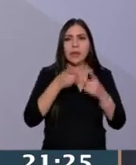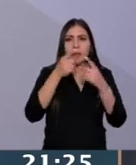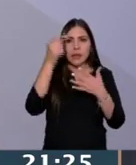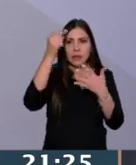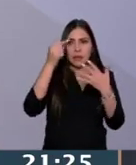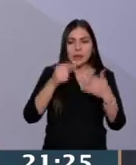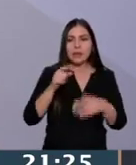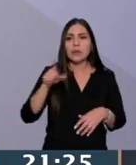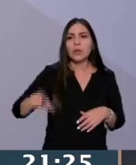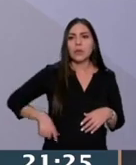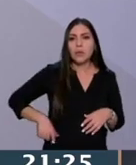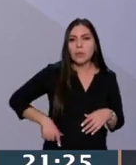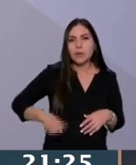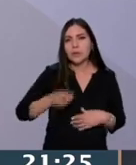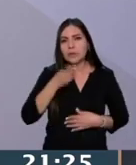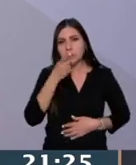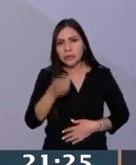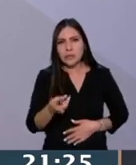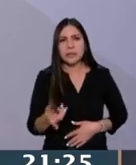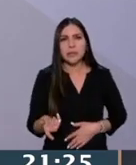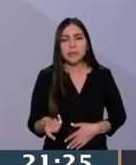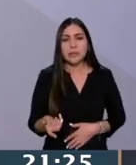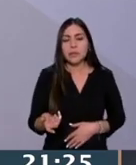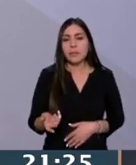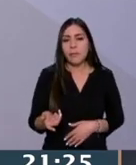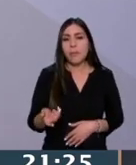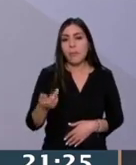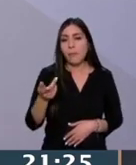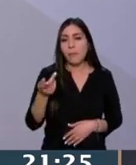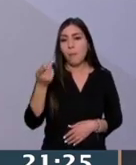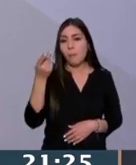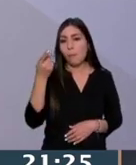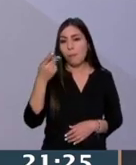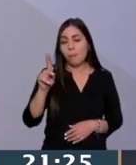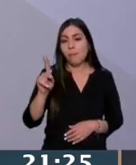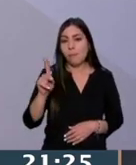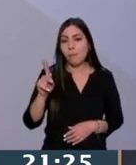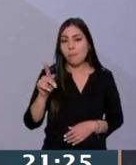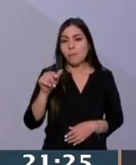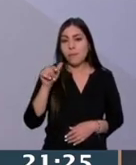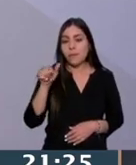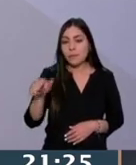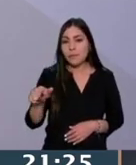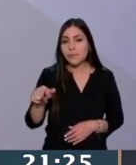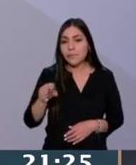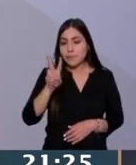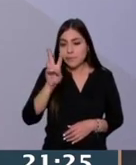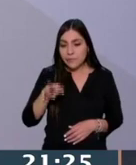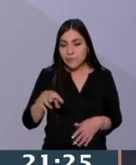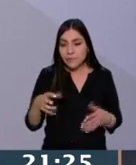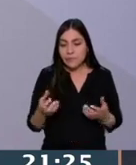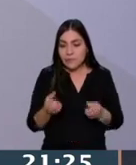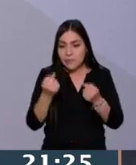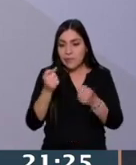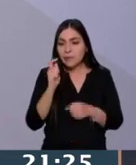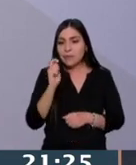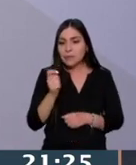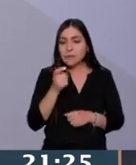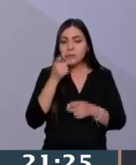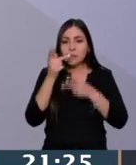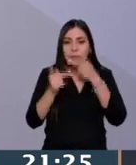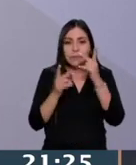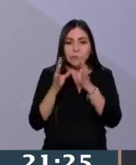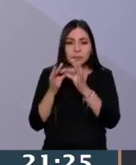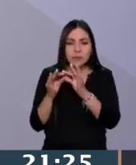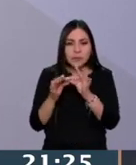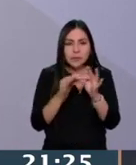dice el gobierno, etcétera. Pero por ejemplo no están haciendo o recuperando lo que se ha dicho de estos